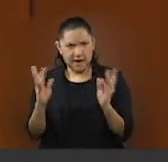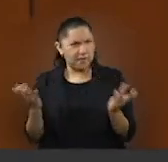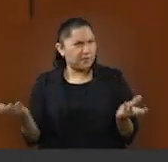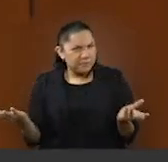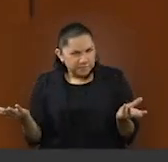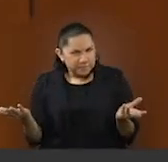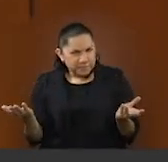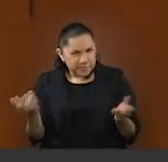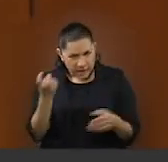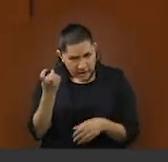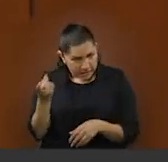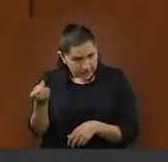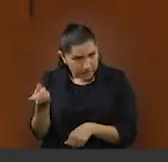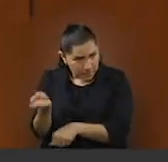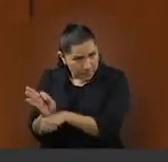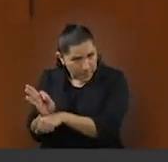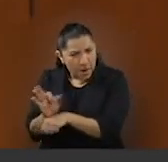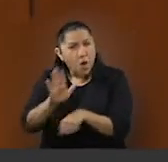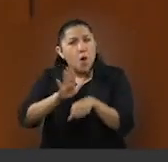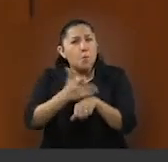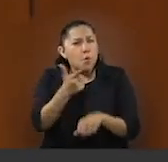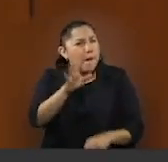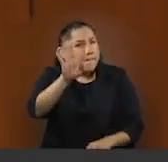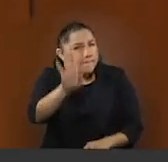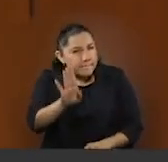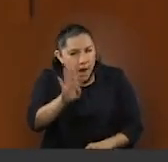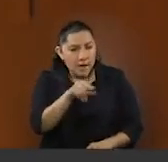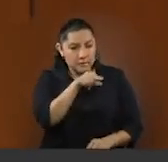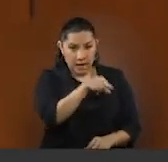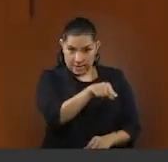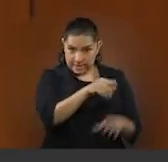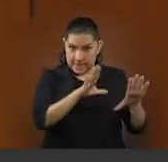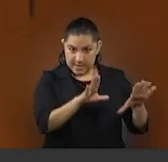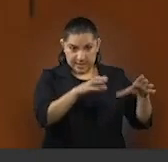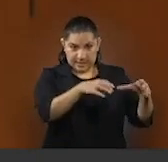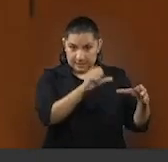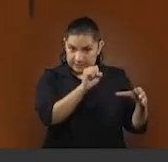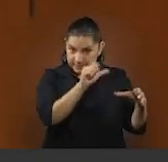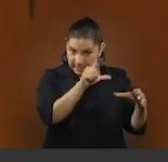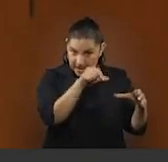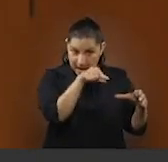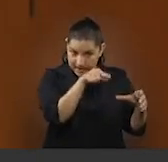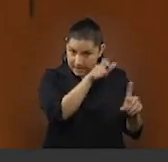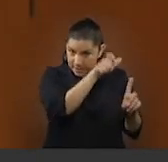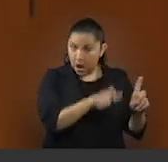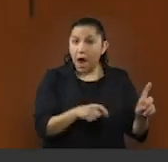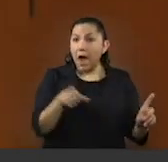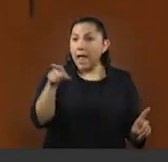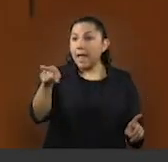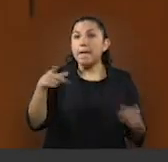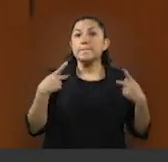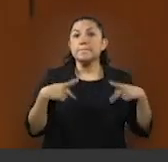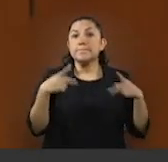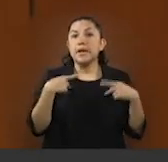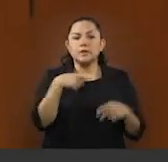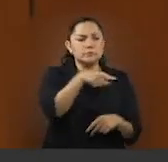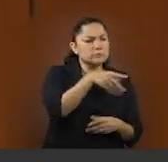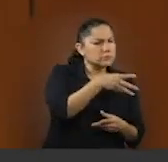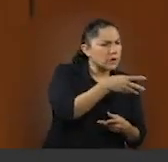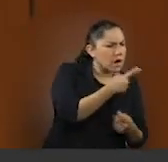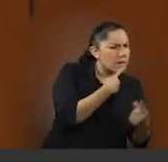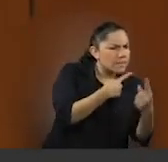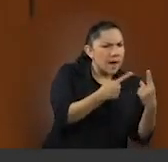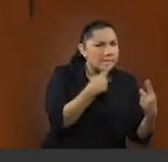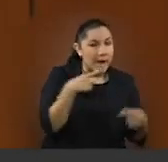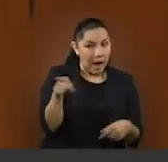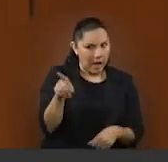especializada se le dio de cuota a un magistrado esta posición, y eso es